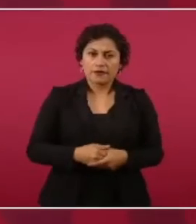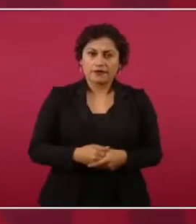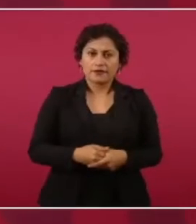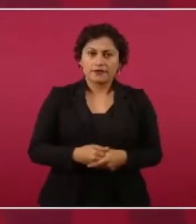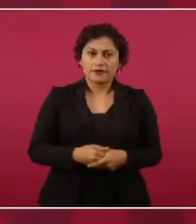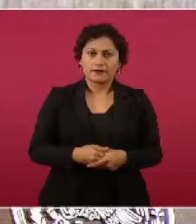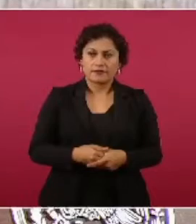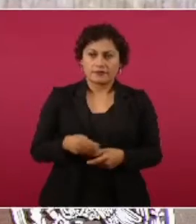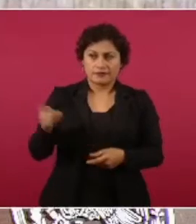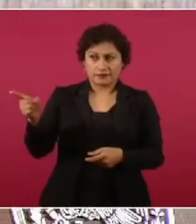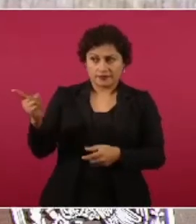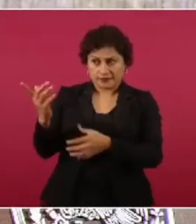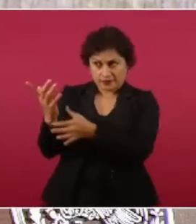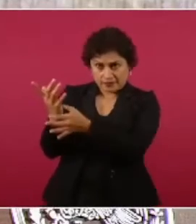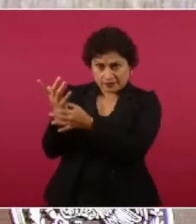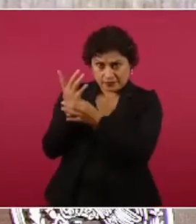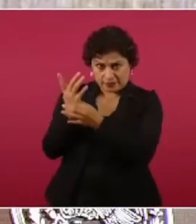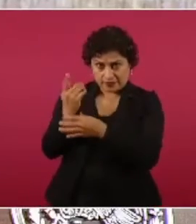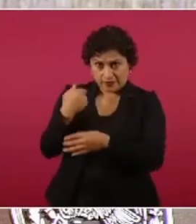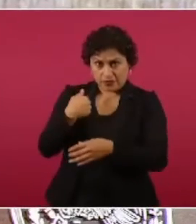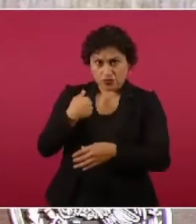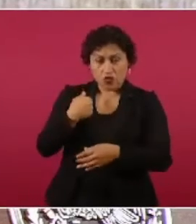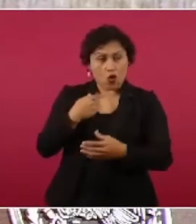Una acusación de ese tipo